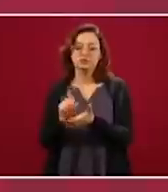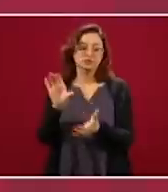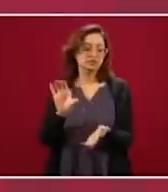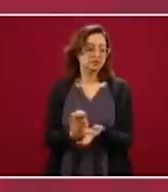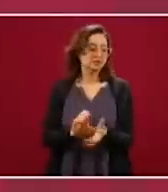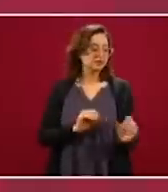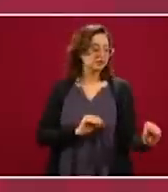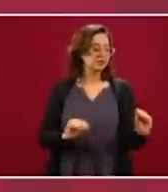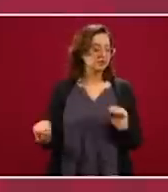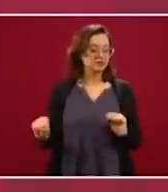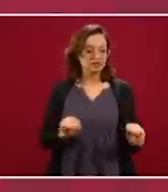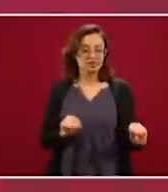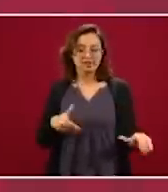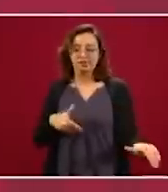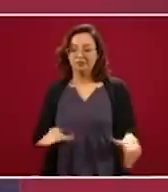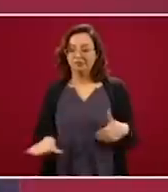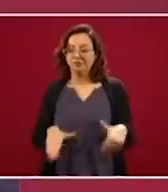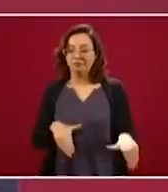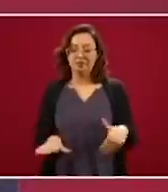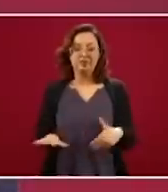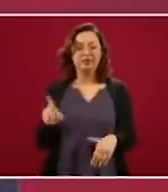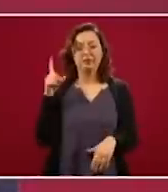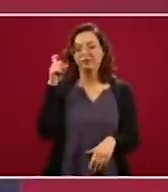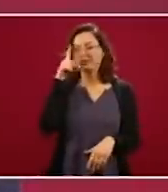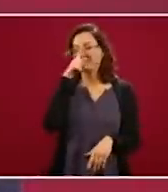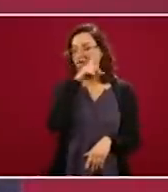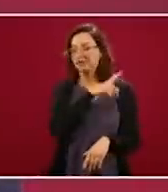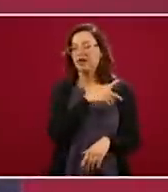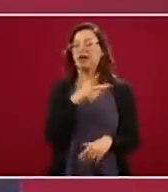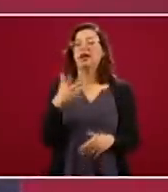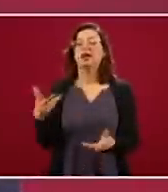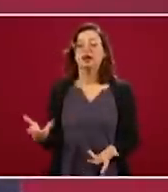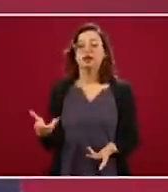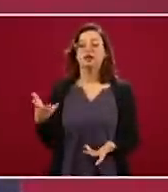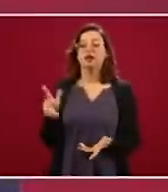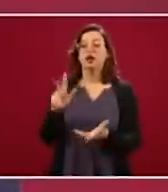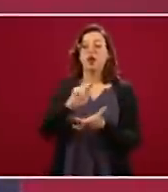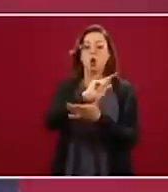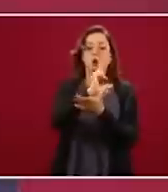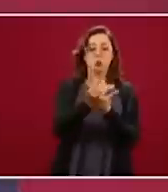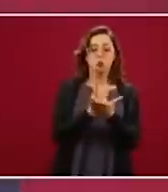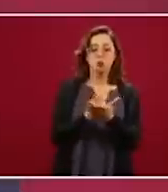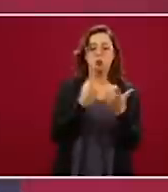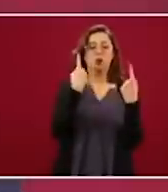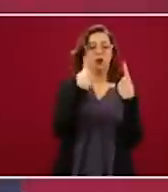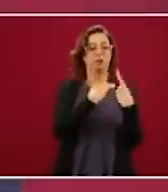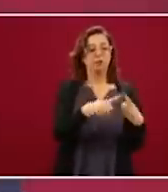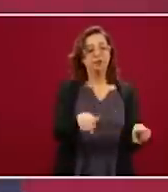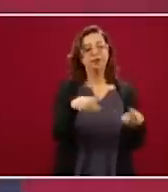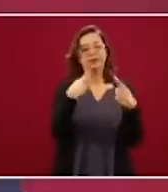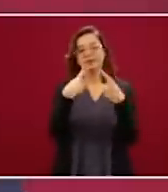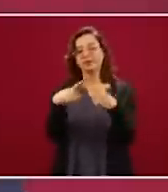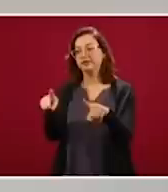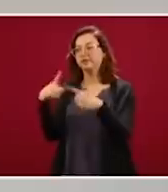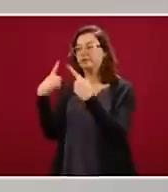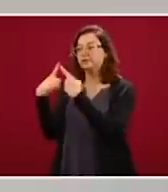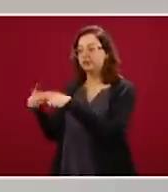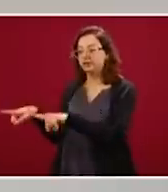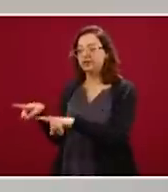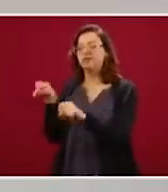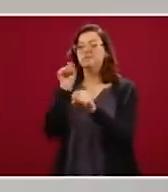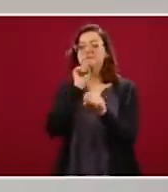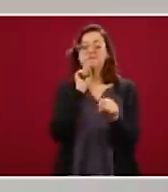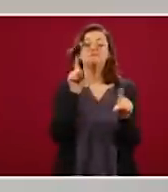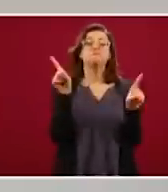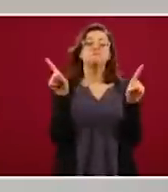motora, de caminar, de desplazarse. En eso tenemos programas diferentes y conducidos también